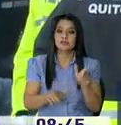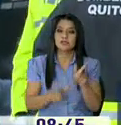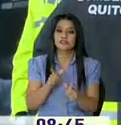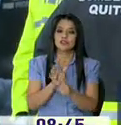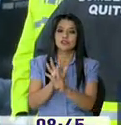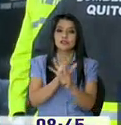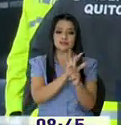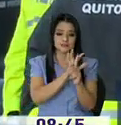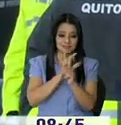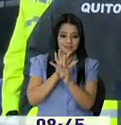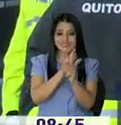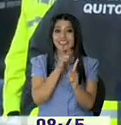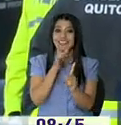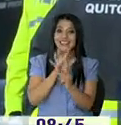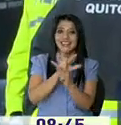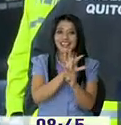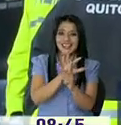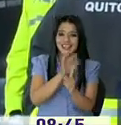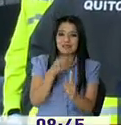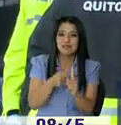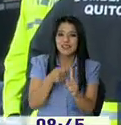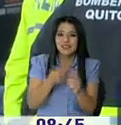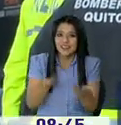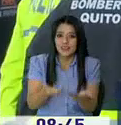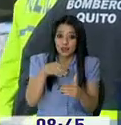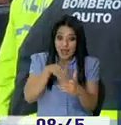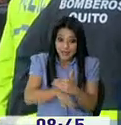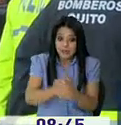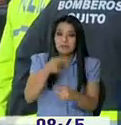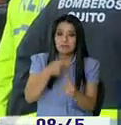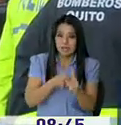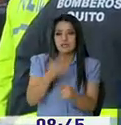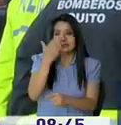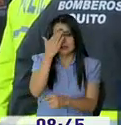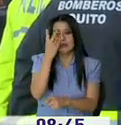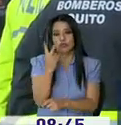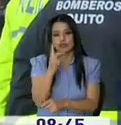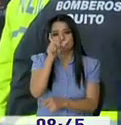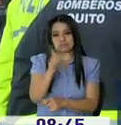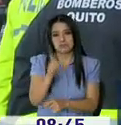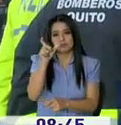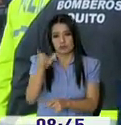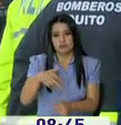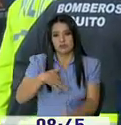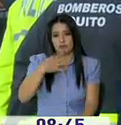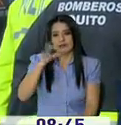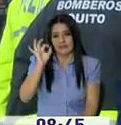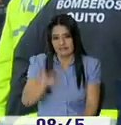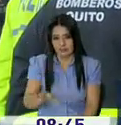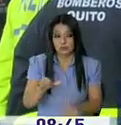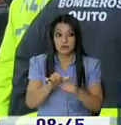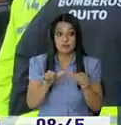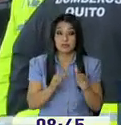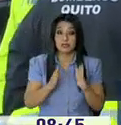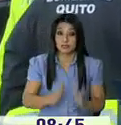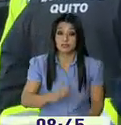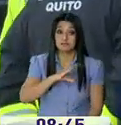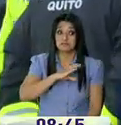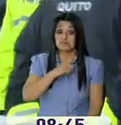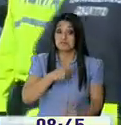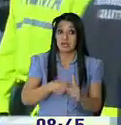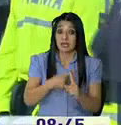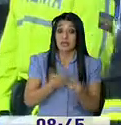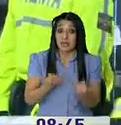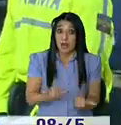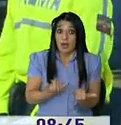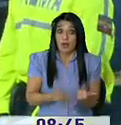personas que han llegado acá al mercado. Al menos dentro del mercado sabemos los comerciantes, nuestros administradores del mercado mismo, están ellos en este momento